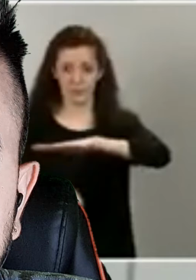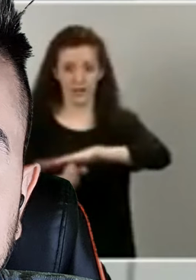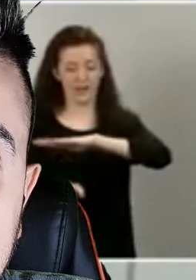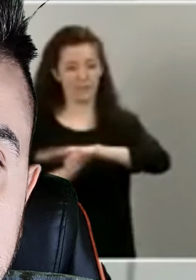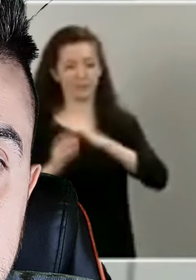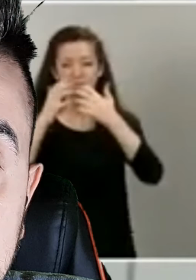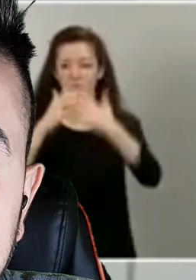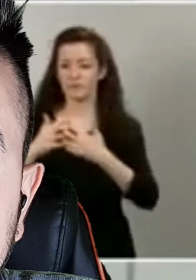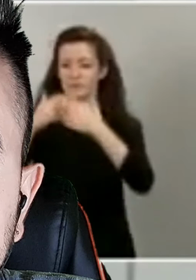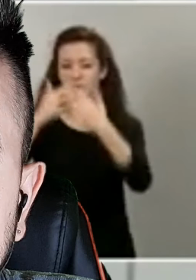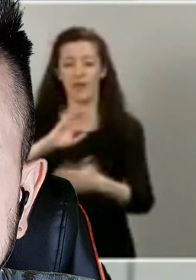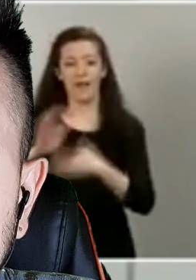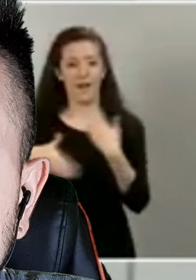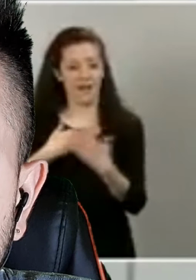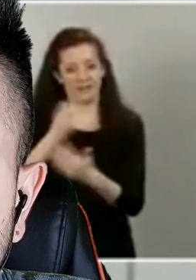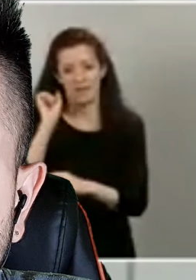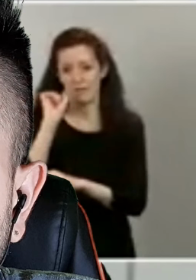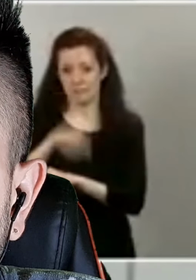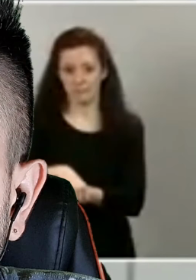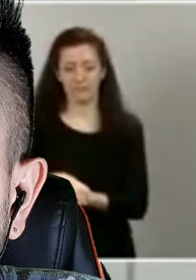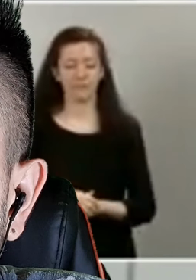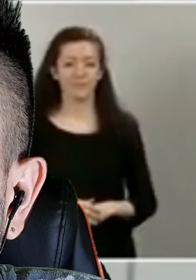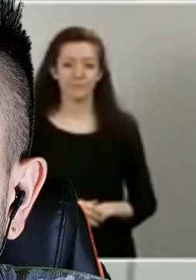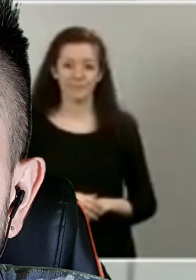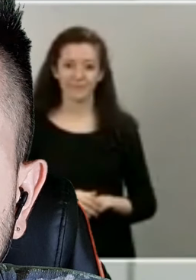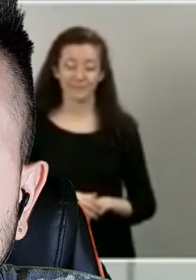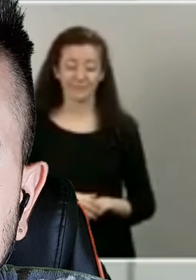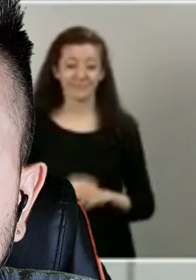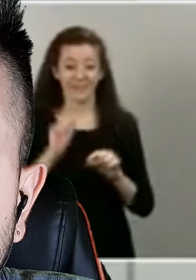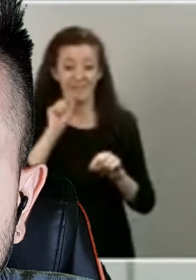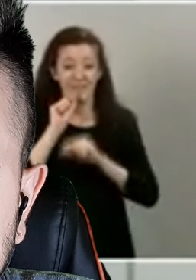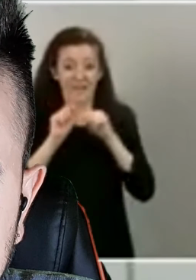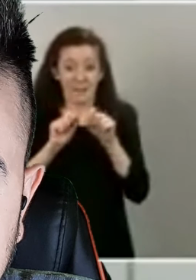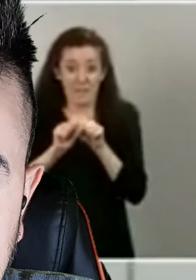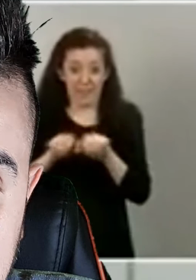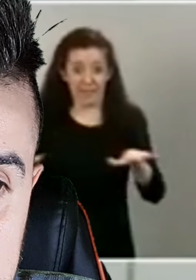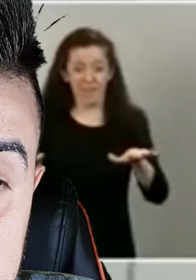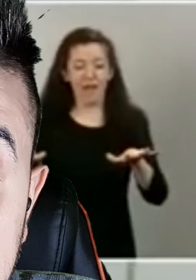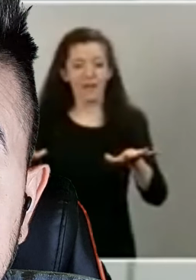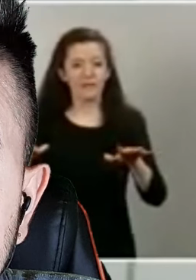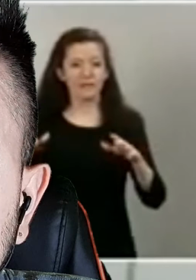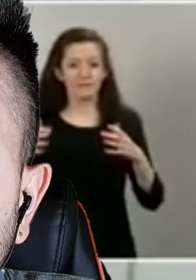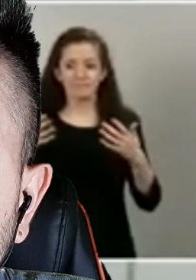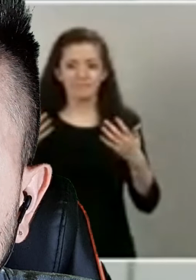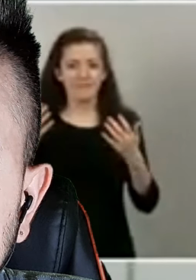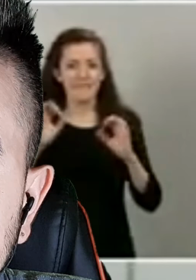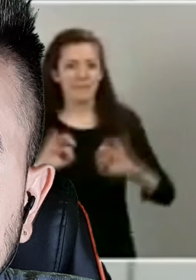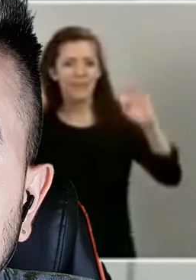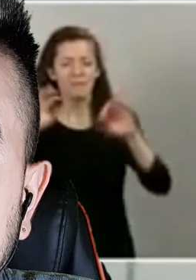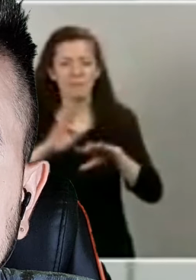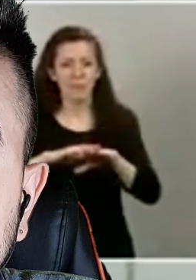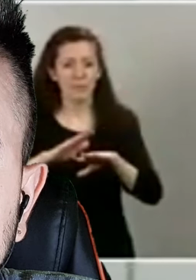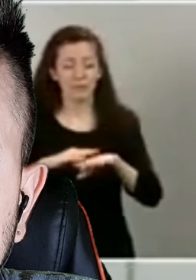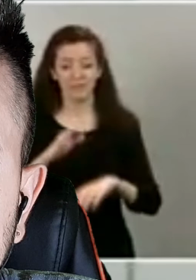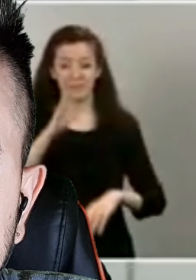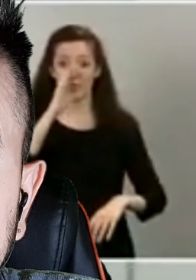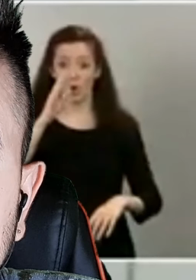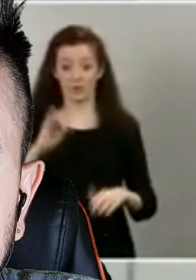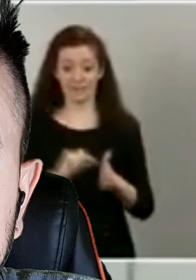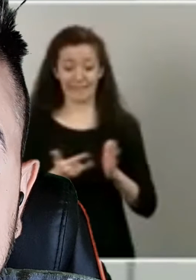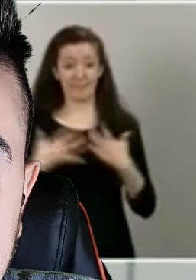he visto mermados mis ingresos hasta mil euros entonces entre michi que yo estamos cobrando unos 1300 euros que sucede y yo tengo de gastos